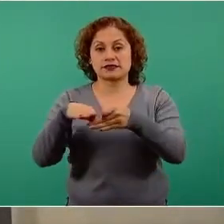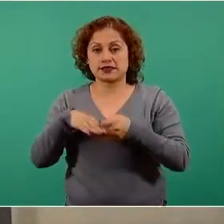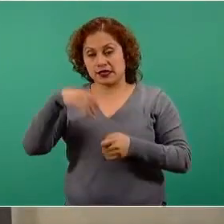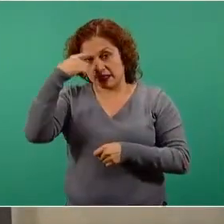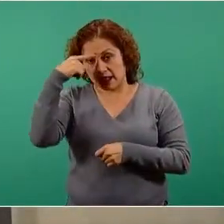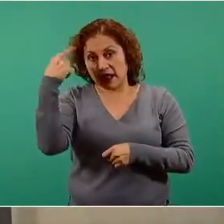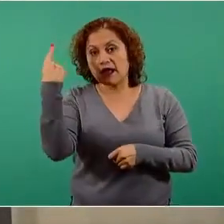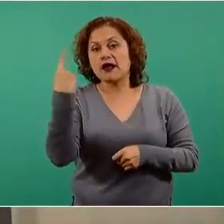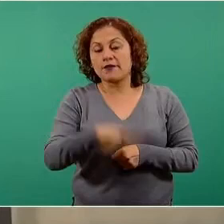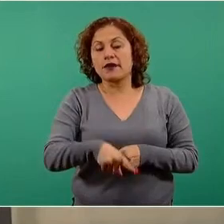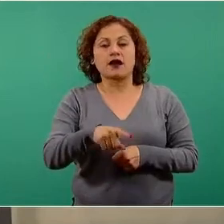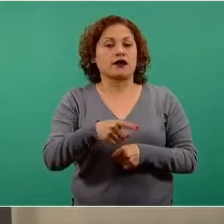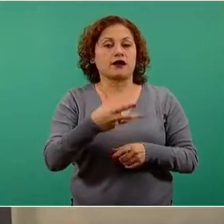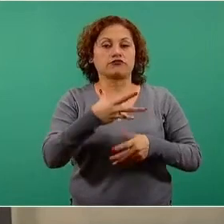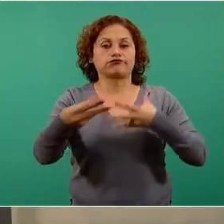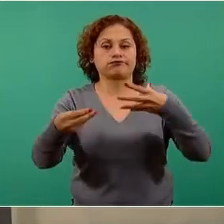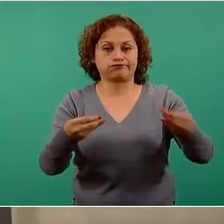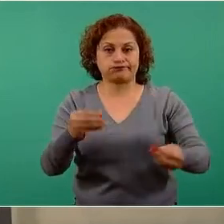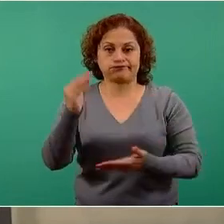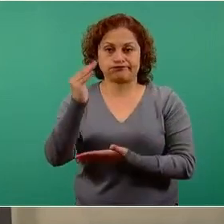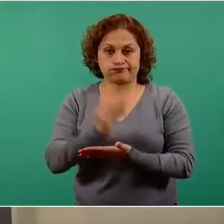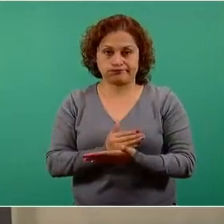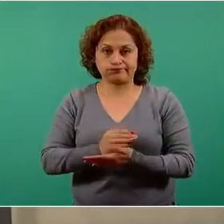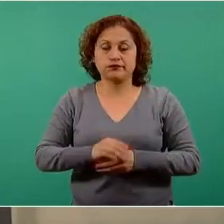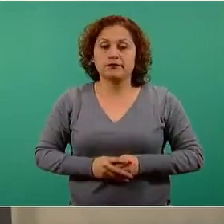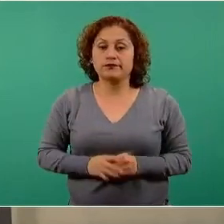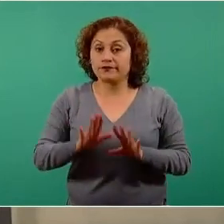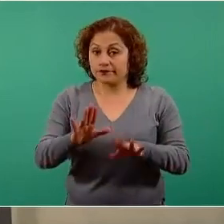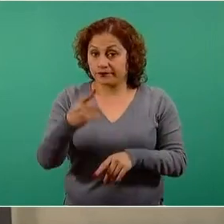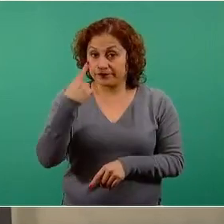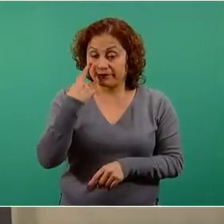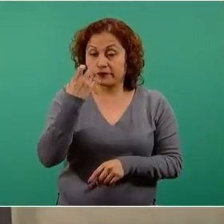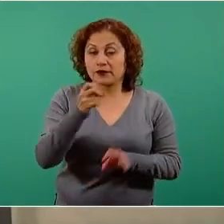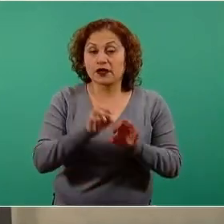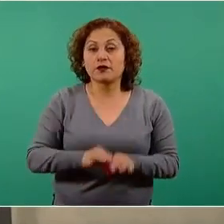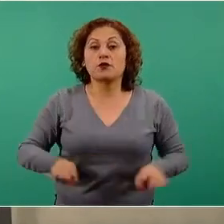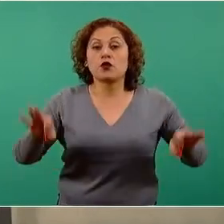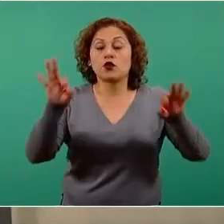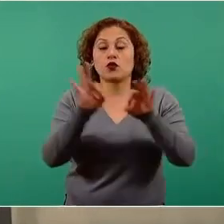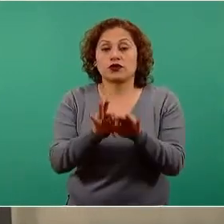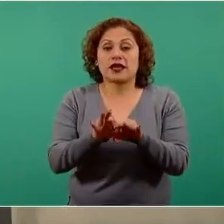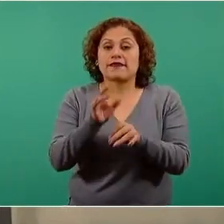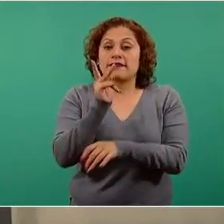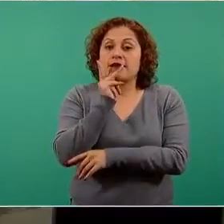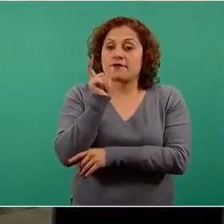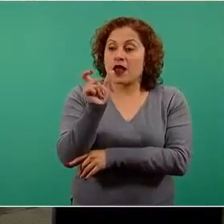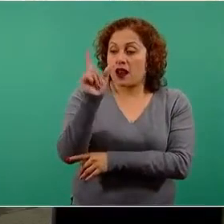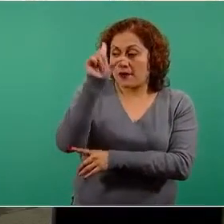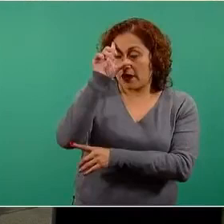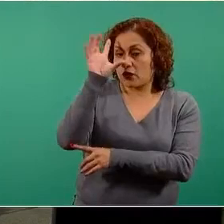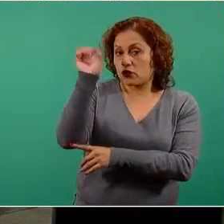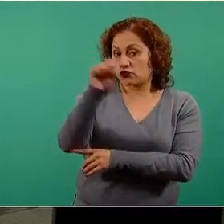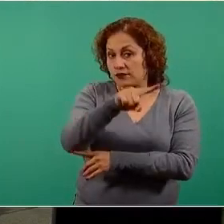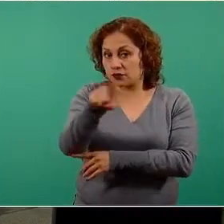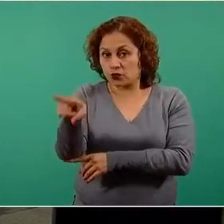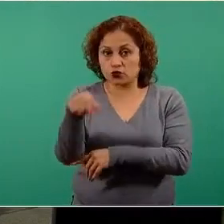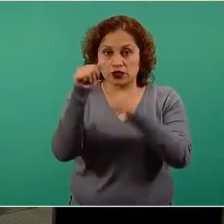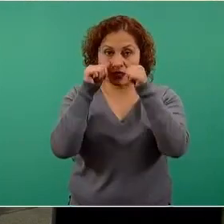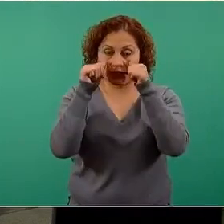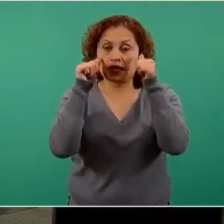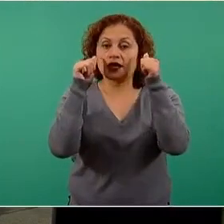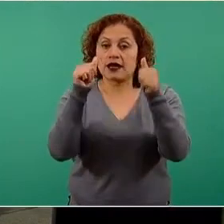transmisión. Aquí es importante destacar un concepto que hemos comentado en ocasiones previas, que es la